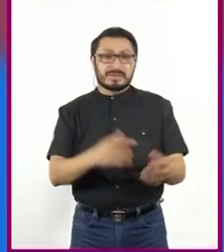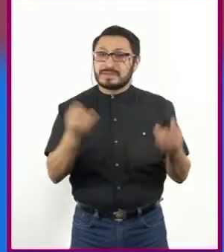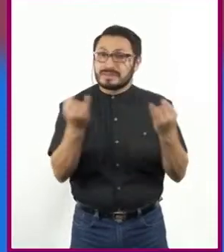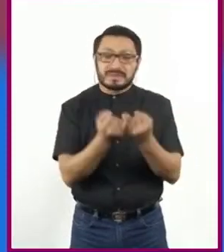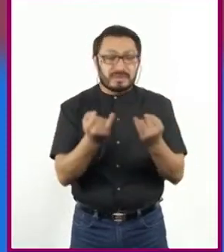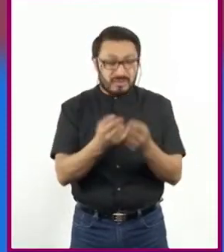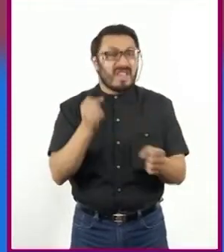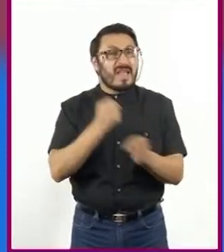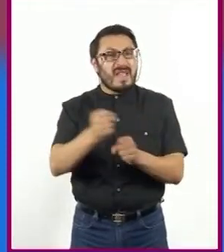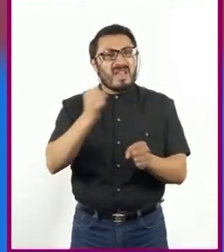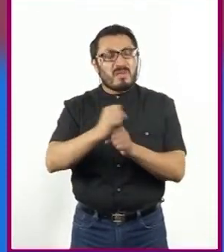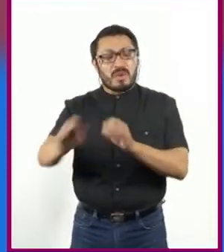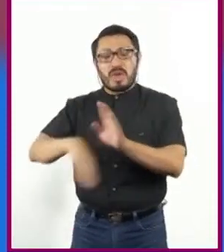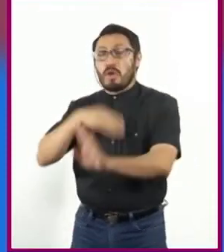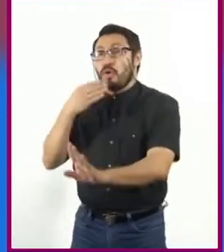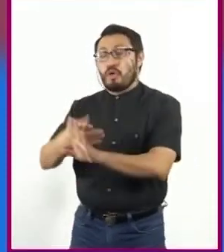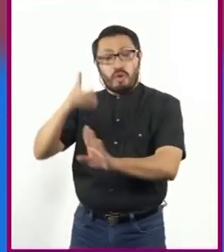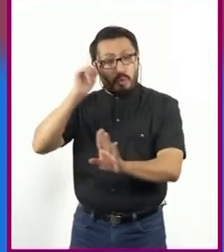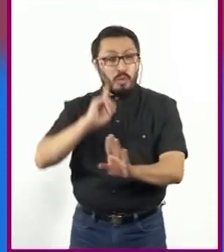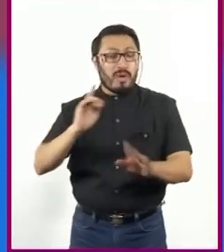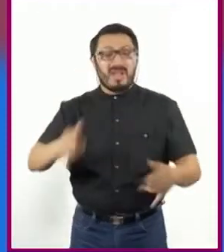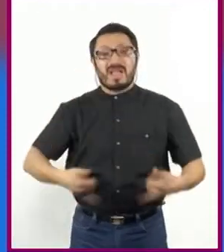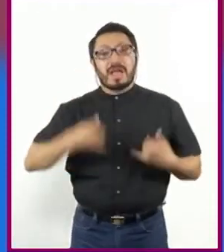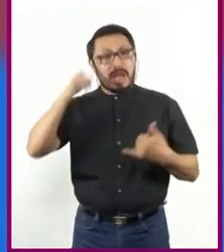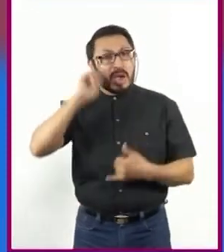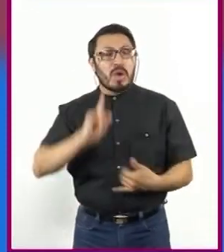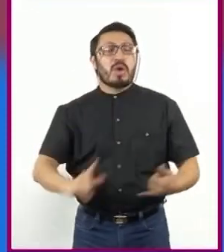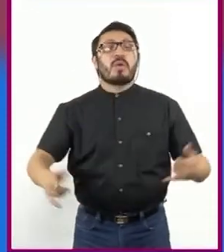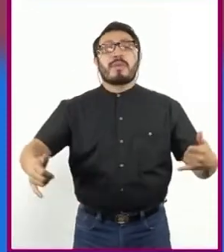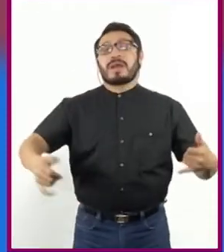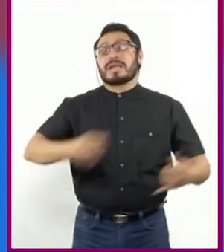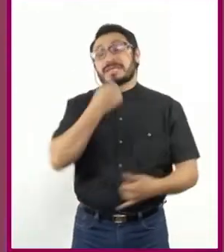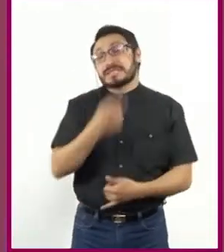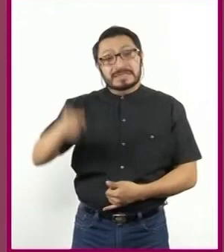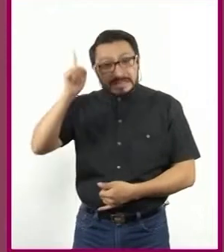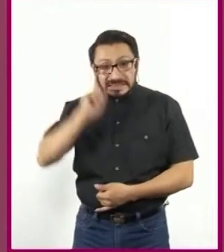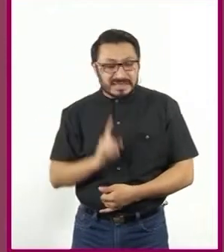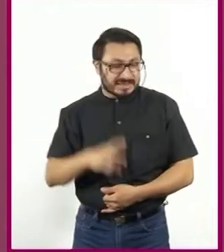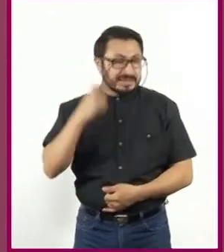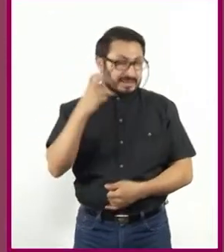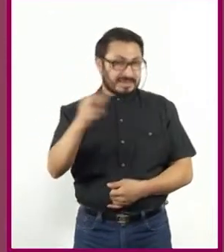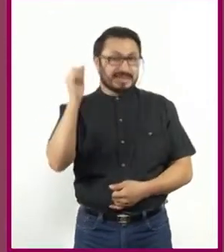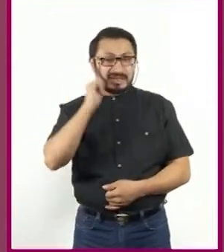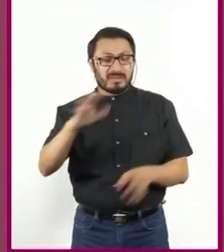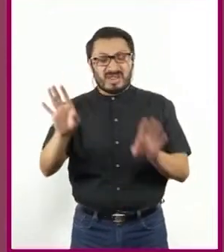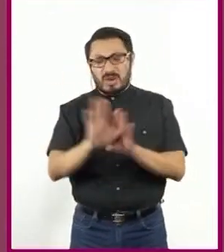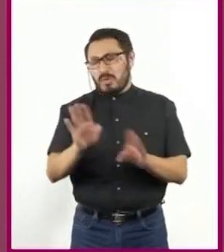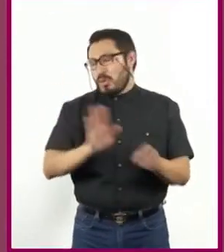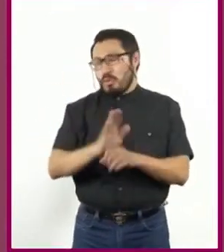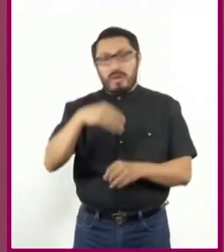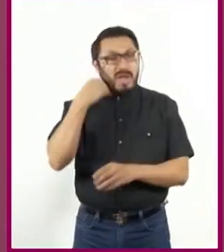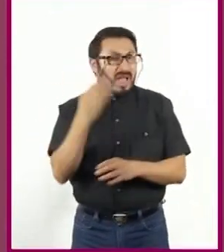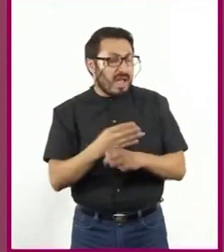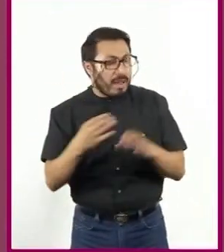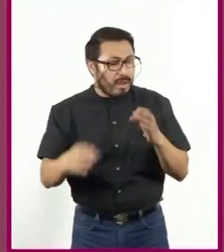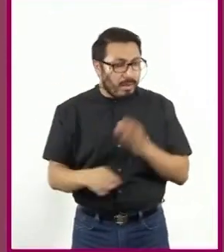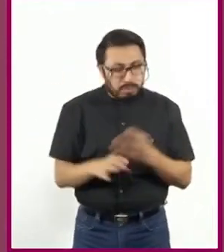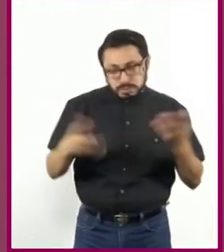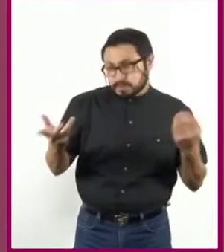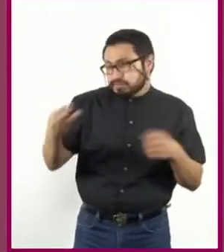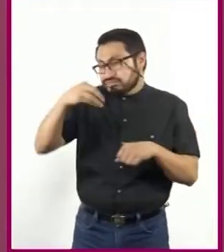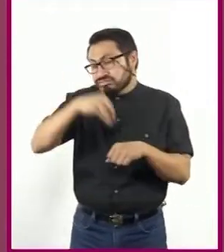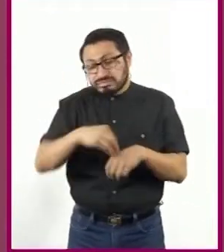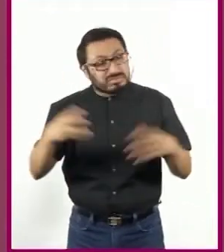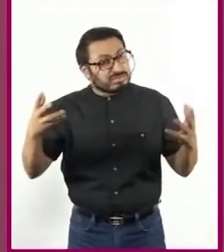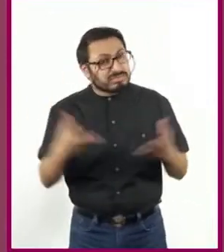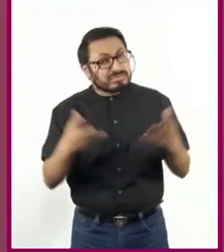la violencia hacia las mujeres, jóvenes y niñas, la cual se manifiesta con cualquier acción o conducta